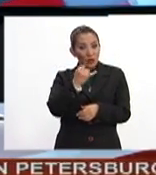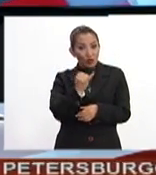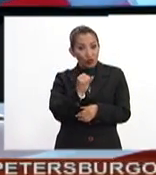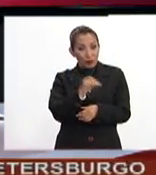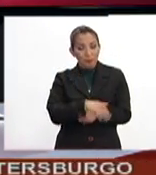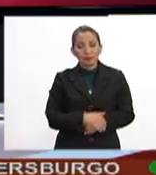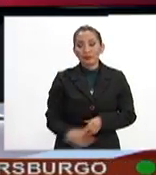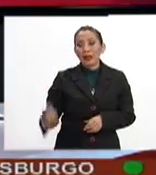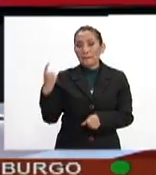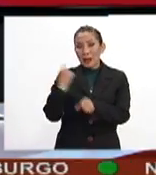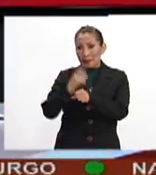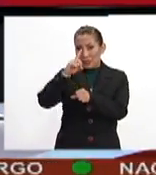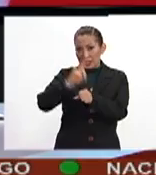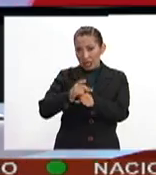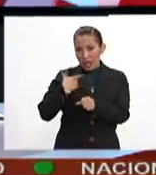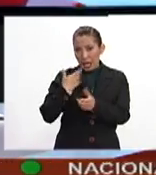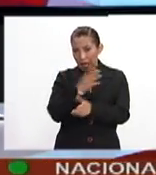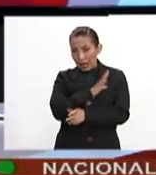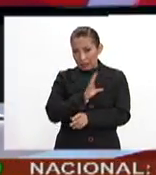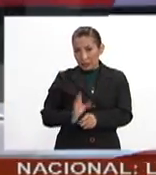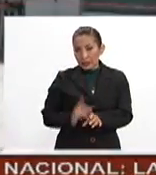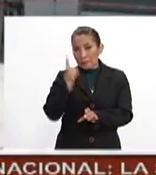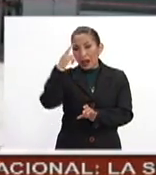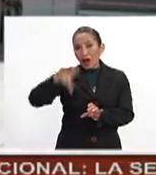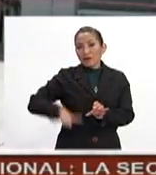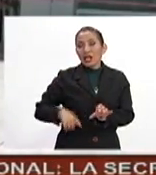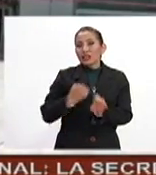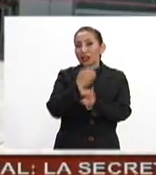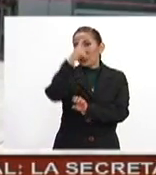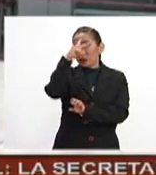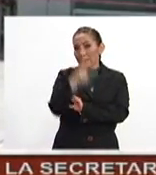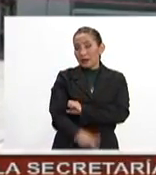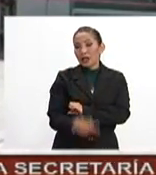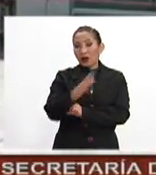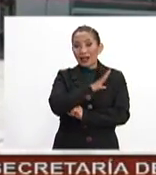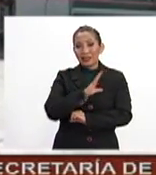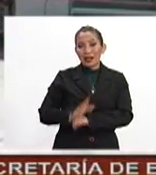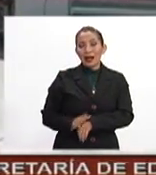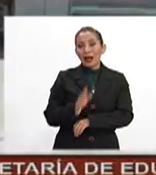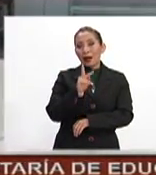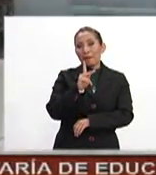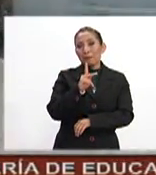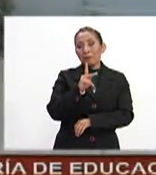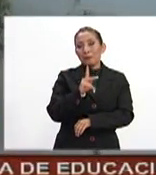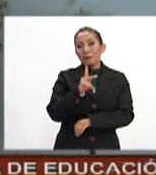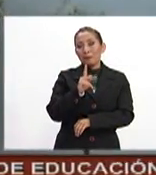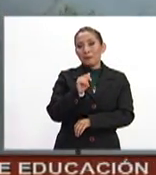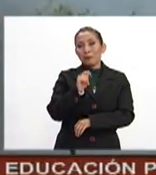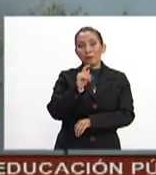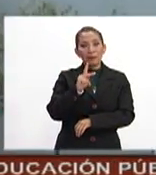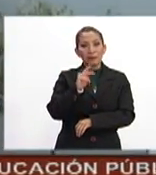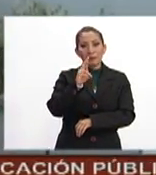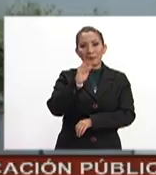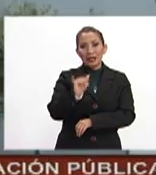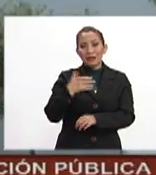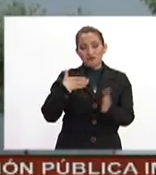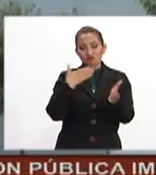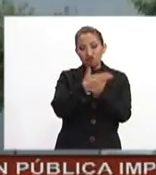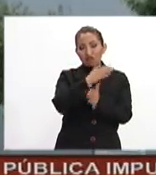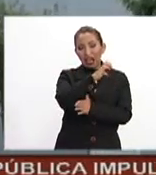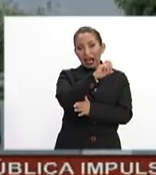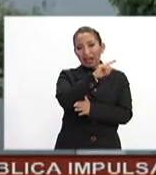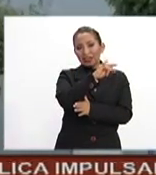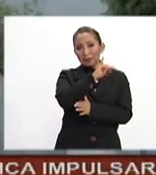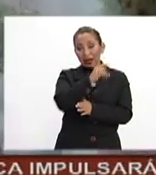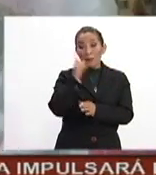junio. Y en el primer día de campañas electorales rumbo a la gubernatura del Estado de México, el candidato del PRI, Alfredo del Mazo, estuvo en Ecatepec. Ante más de